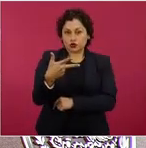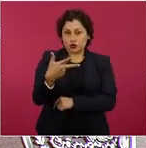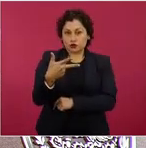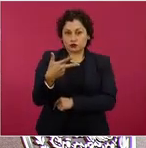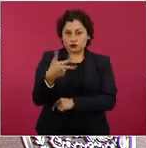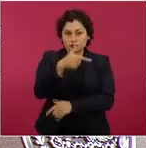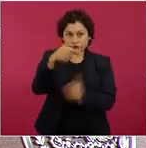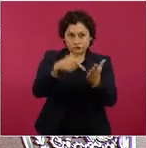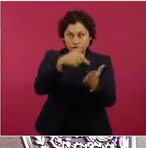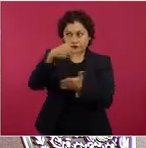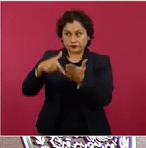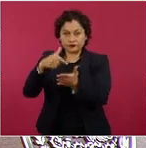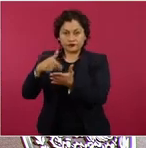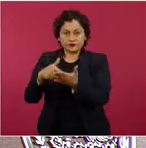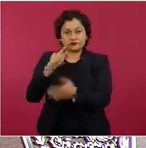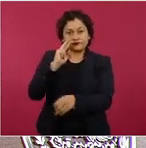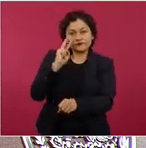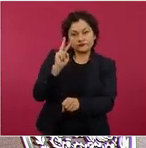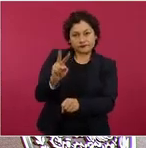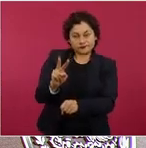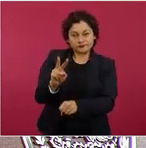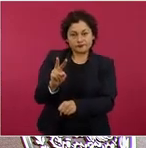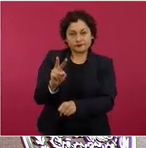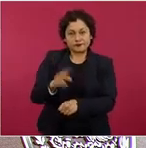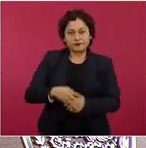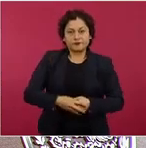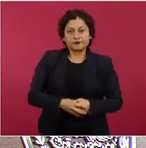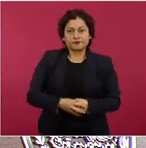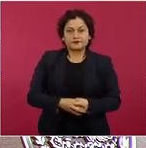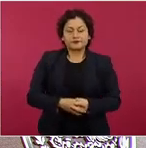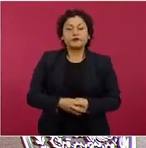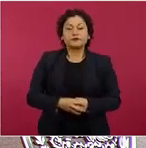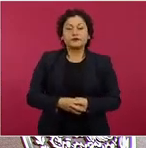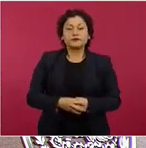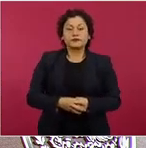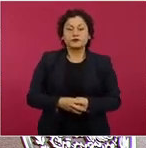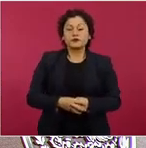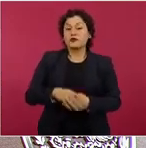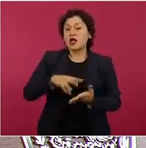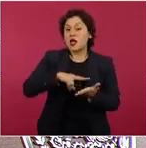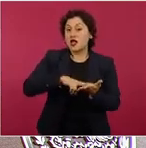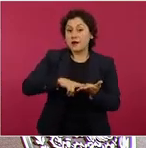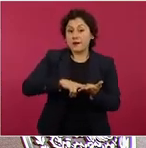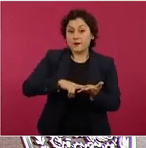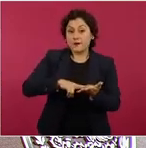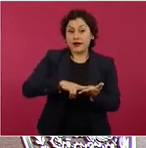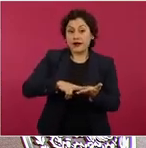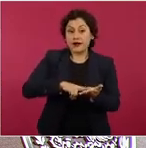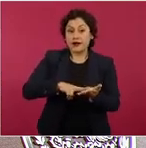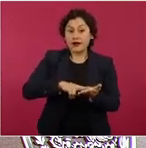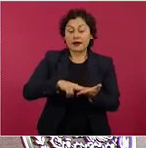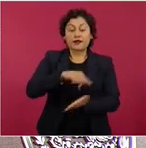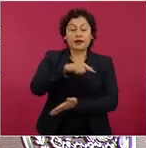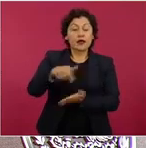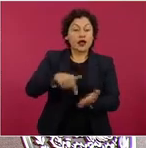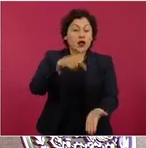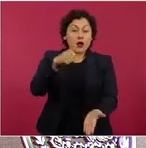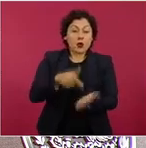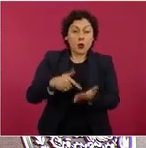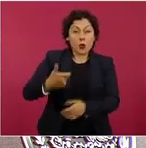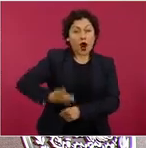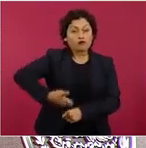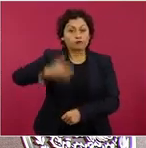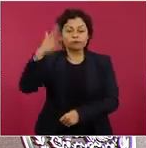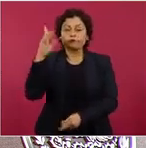está comportando el combustible, la gasolina regular. El lugar donde lo encontramos más